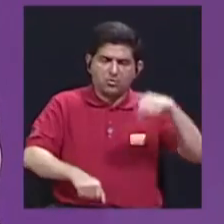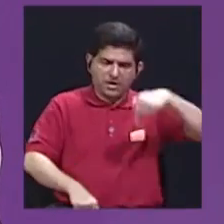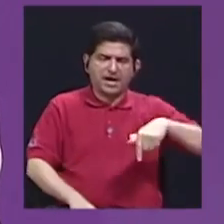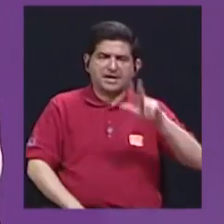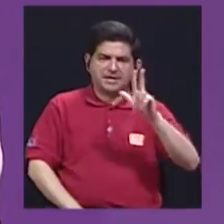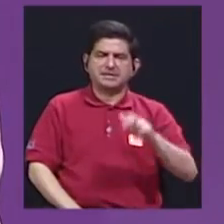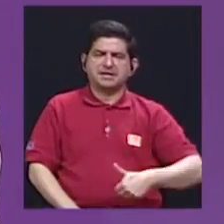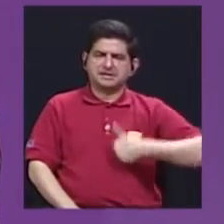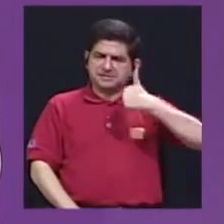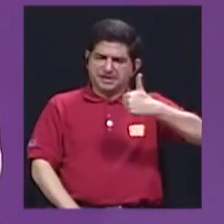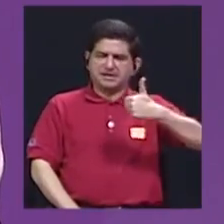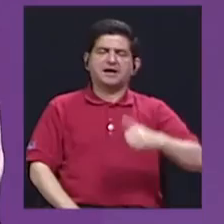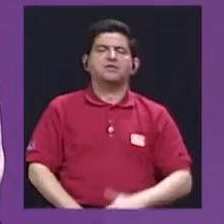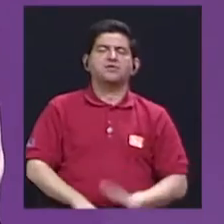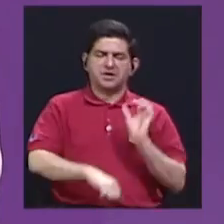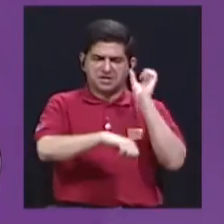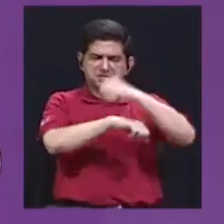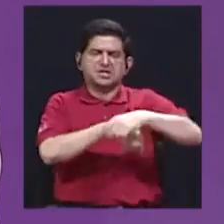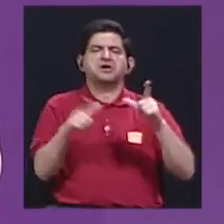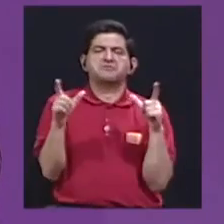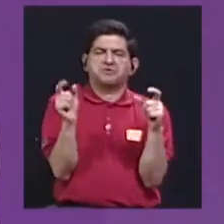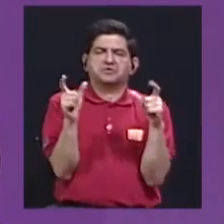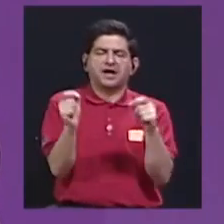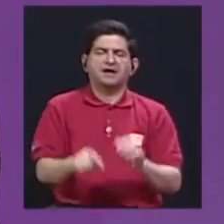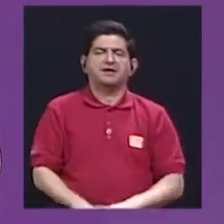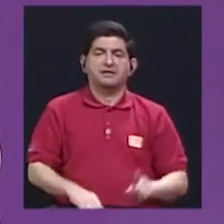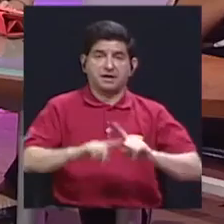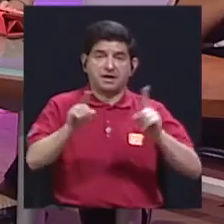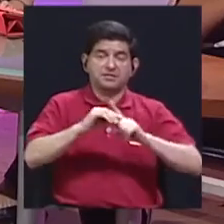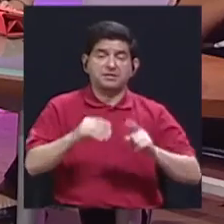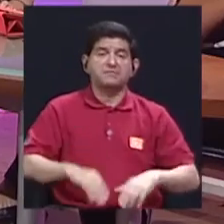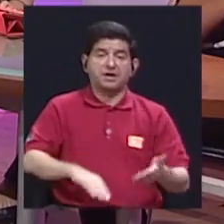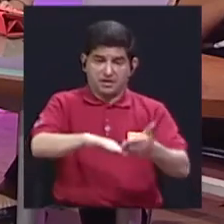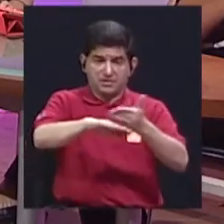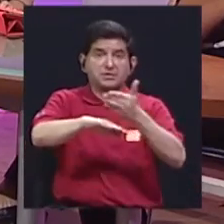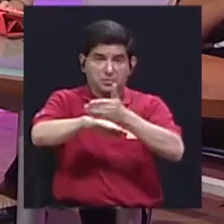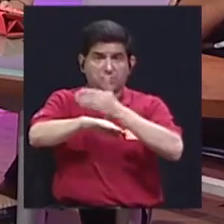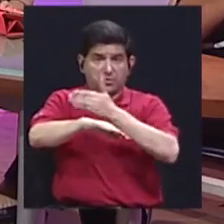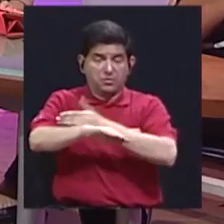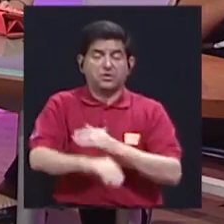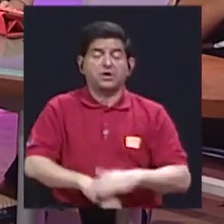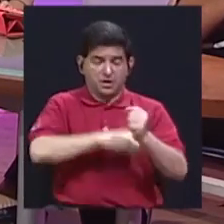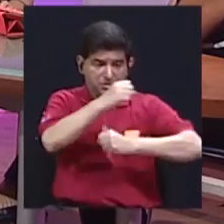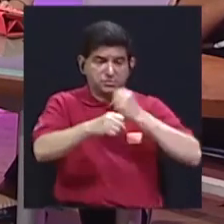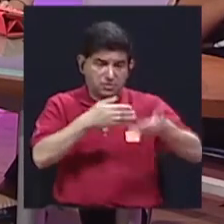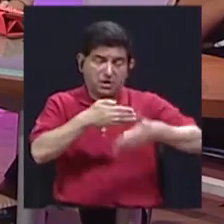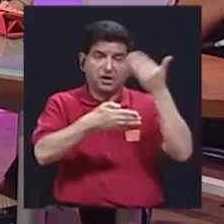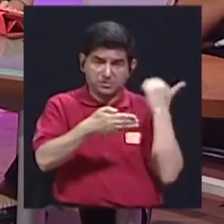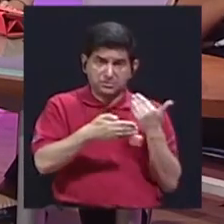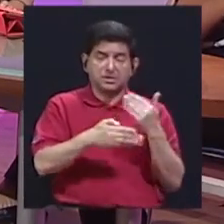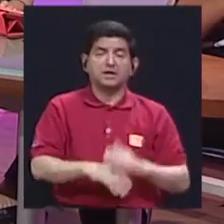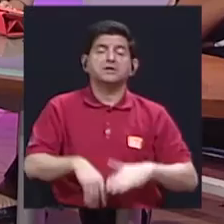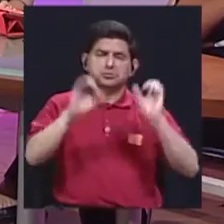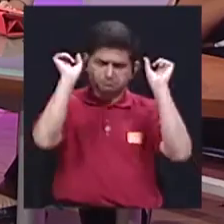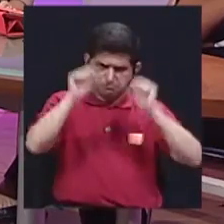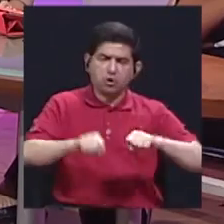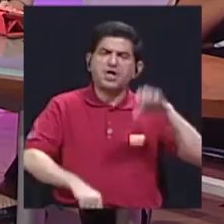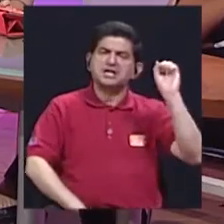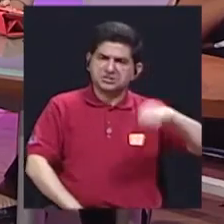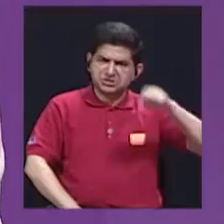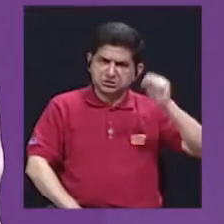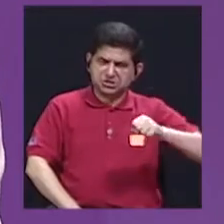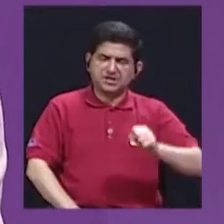tres campeones que logramos vencer un cáncer y en grados bastante avanzados hace muchos años entonces sí se puede sí se puede